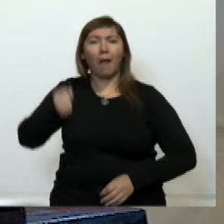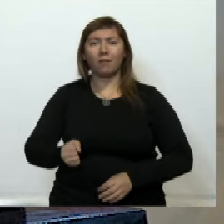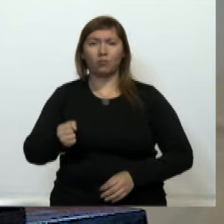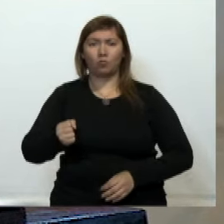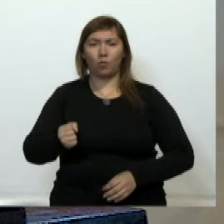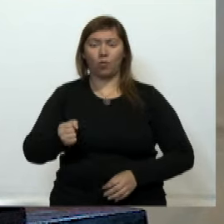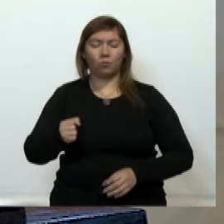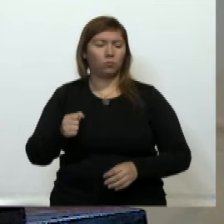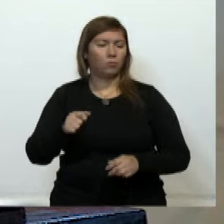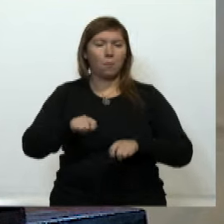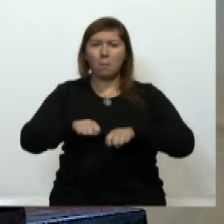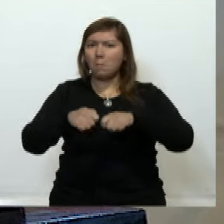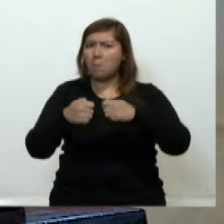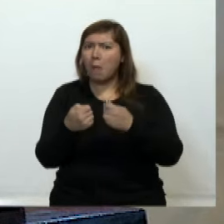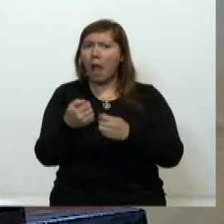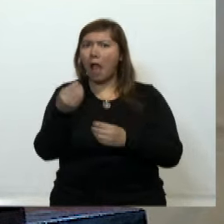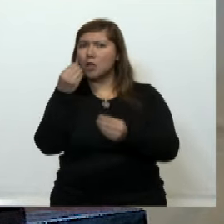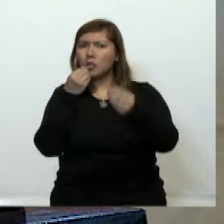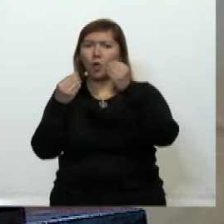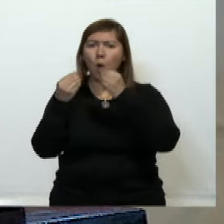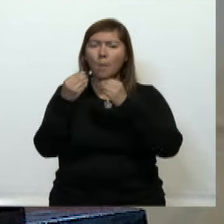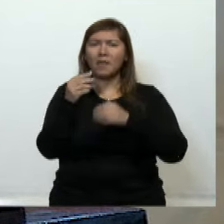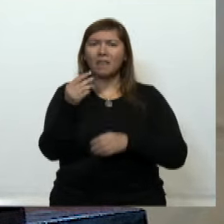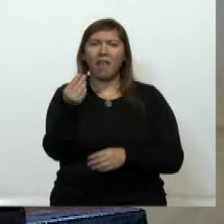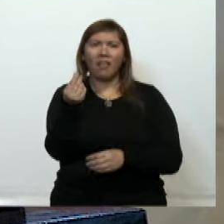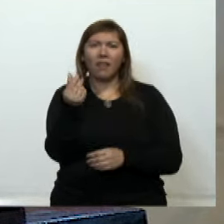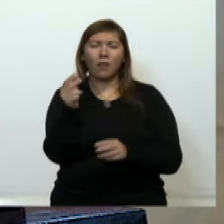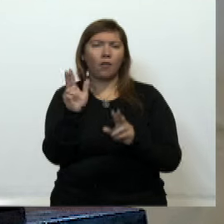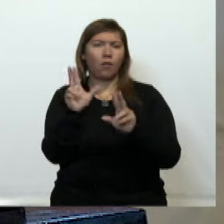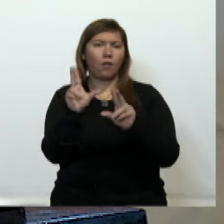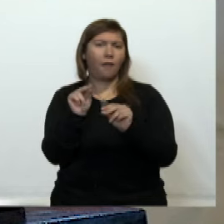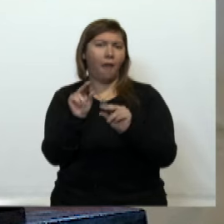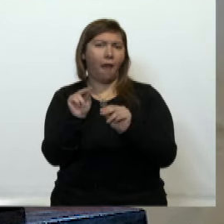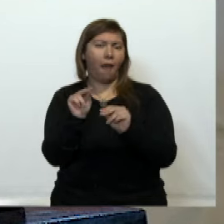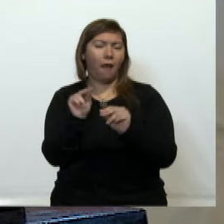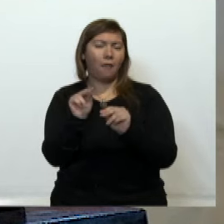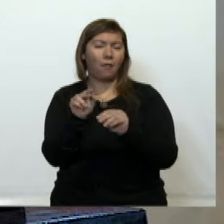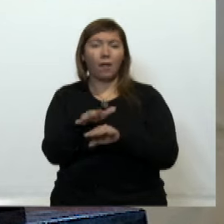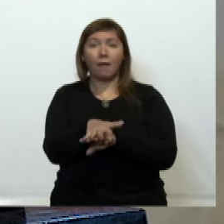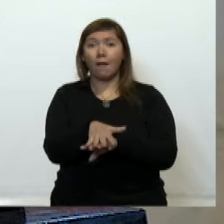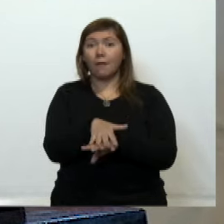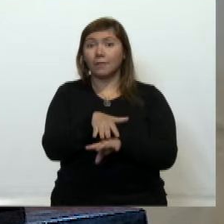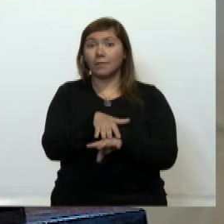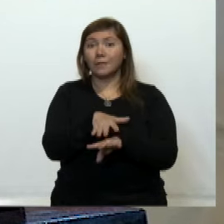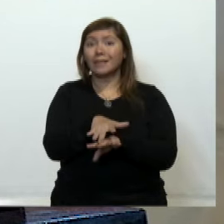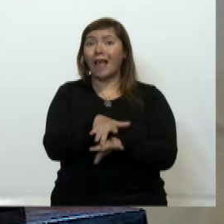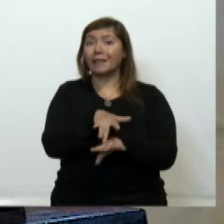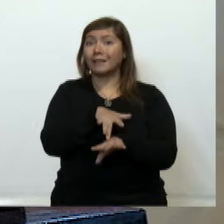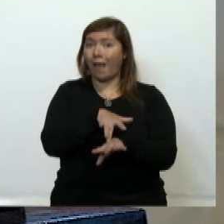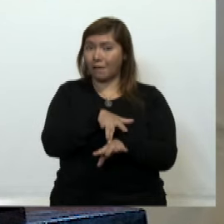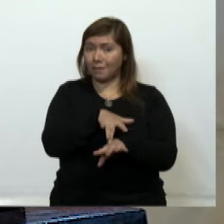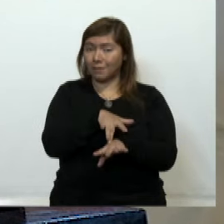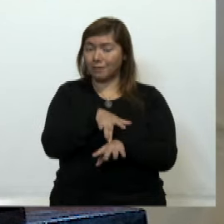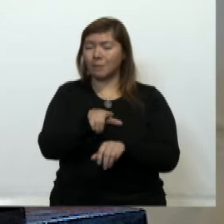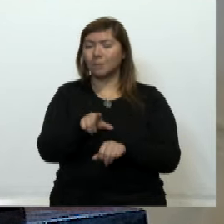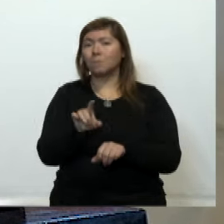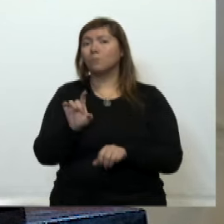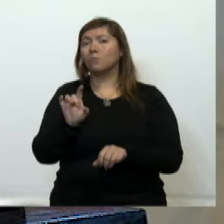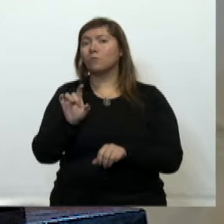ni provisiones, ni dinero, que fueran calzados con sandalias y que no tuvieran